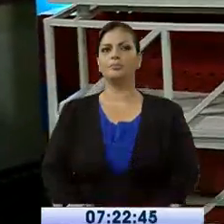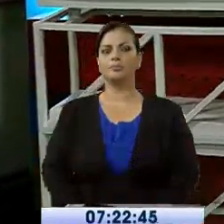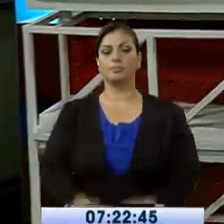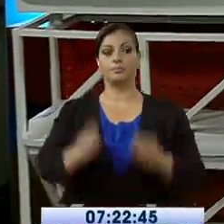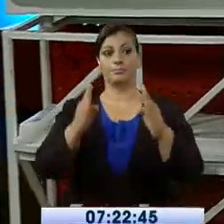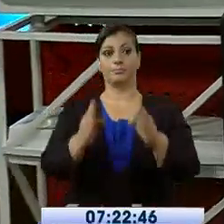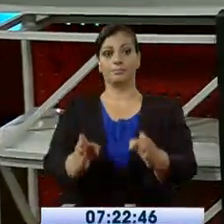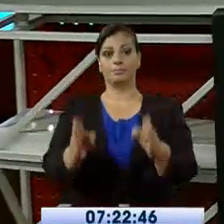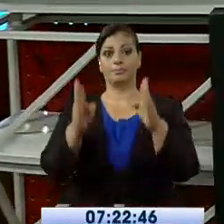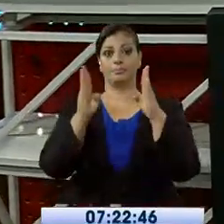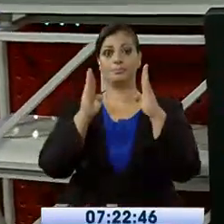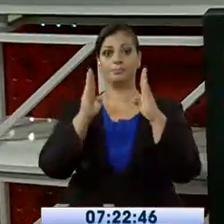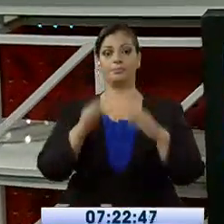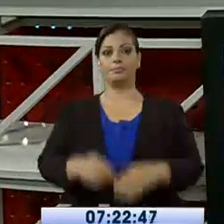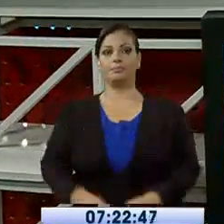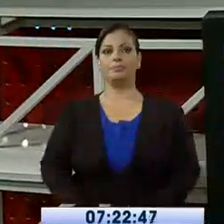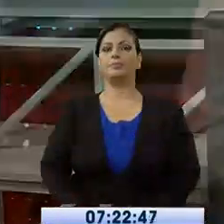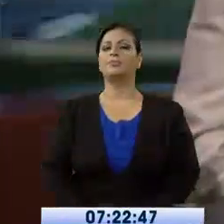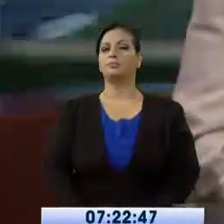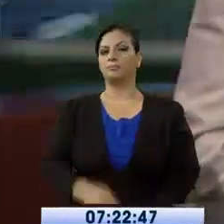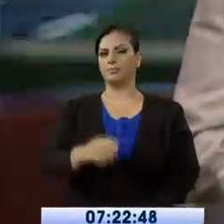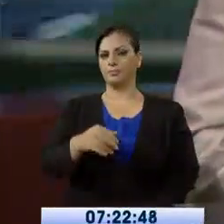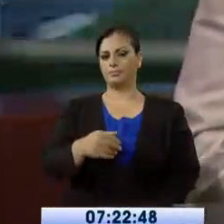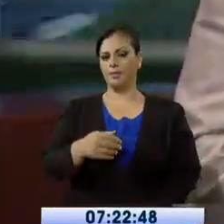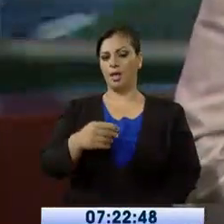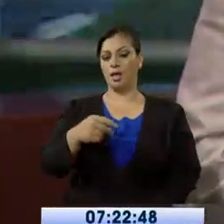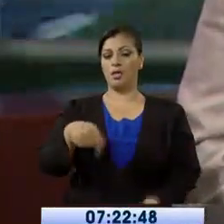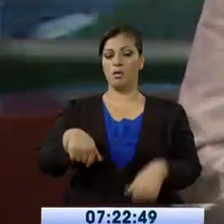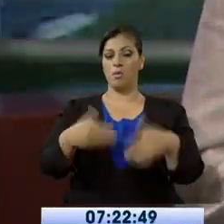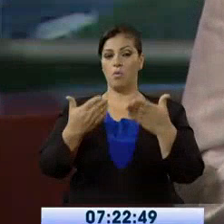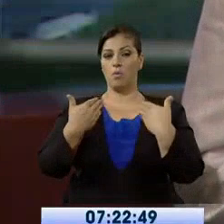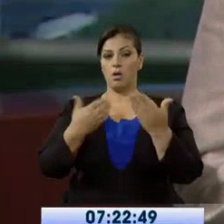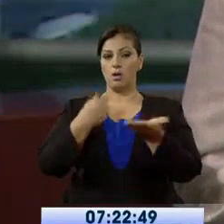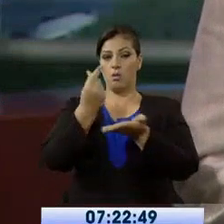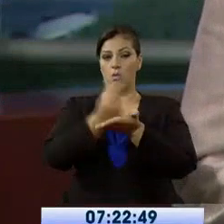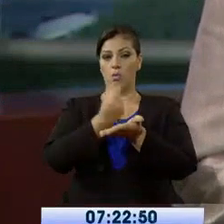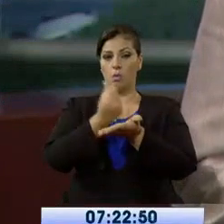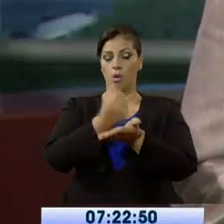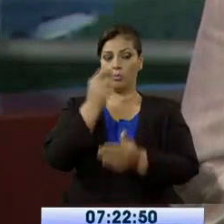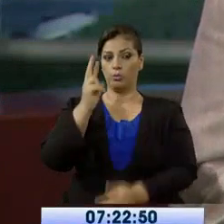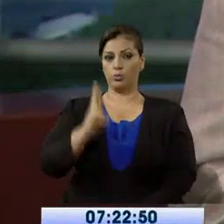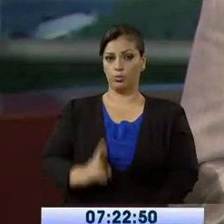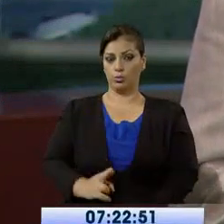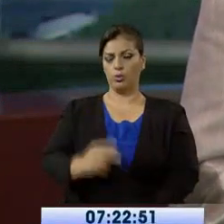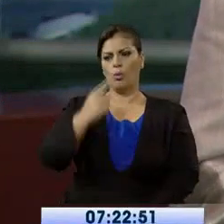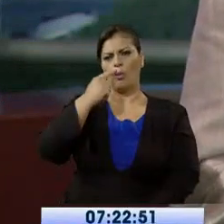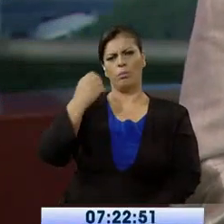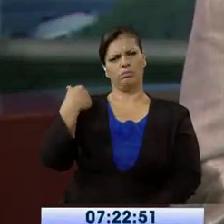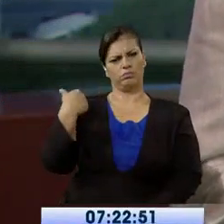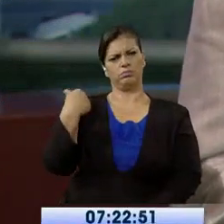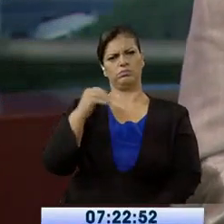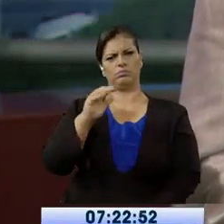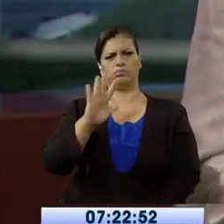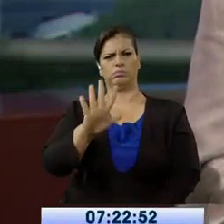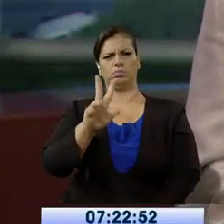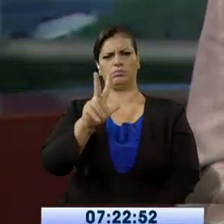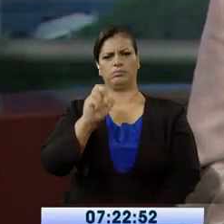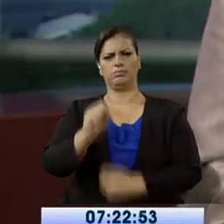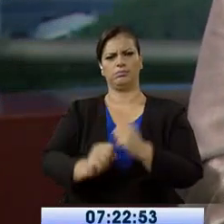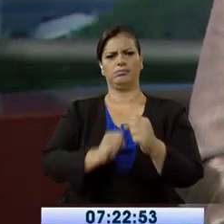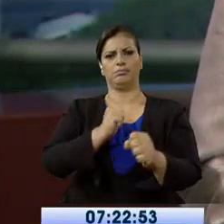Atención, le dictaron prisión preventiva al ciudadano de 53 años de edad acusado de violar a una pequeña de